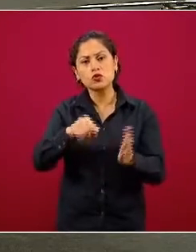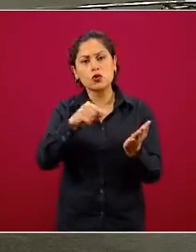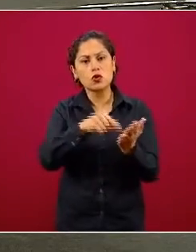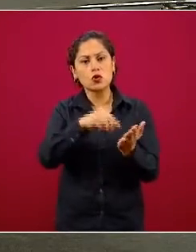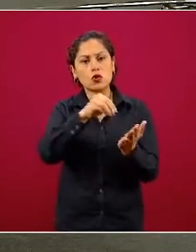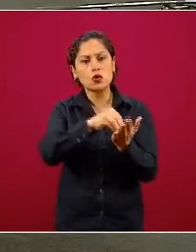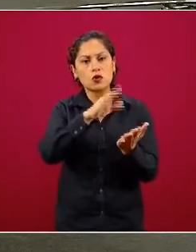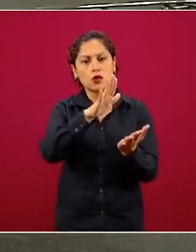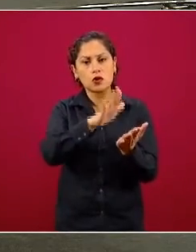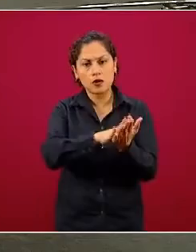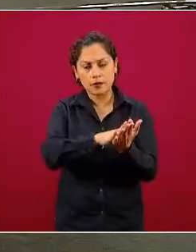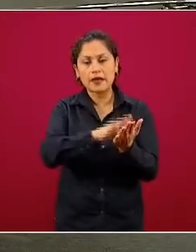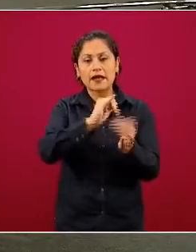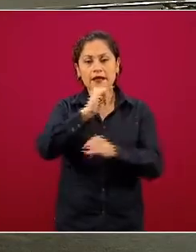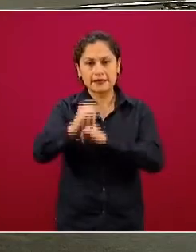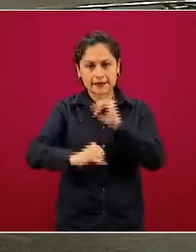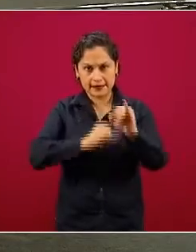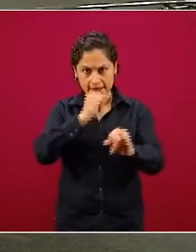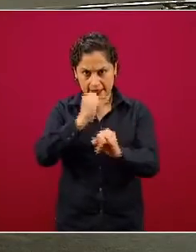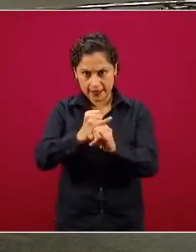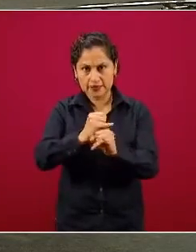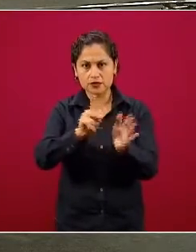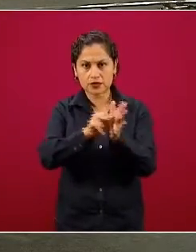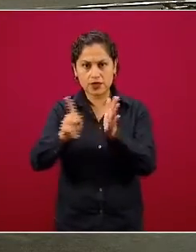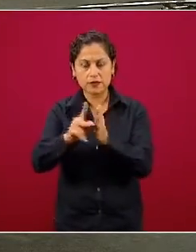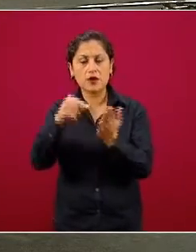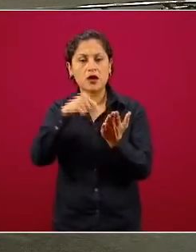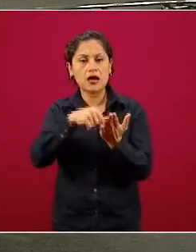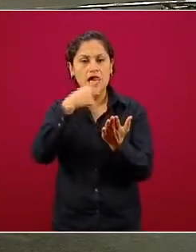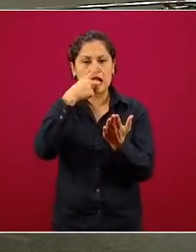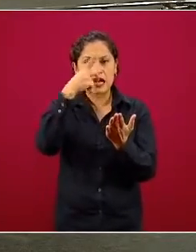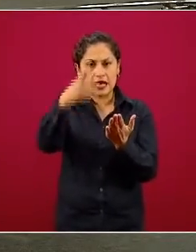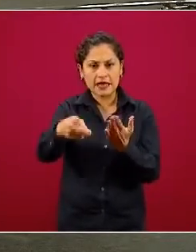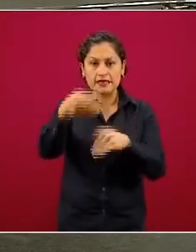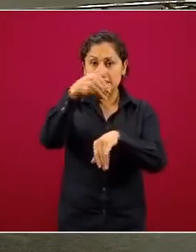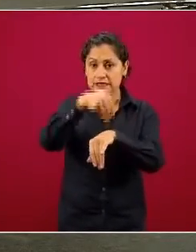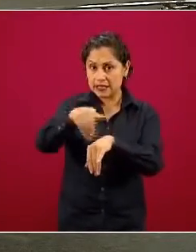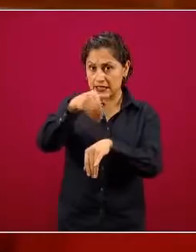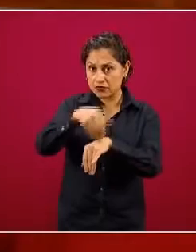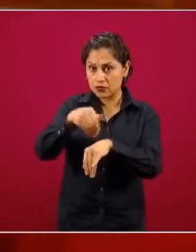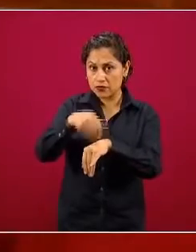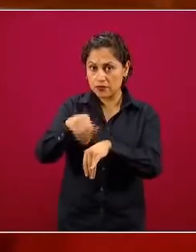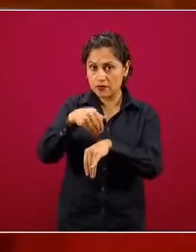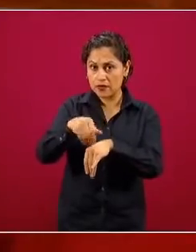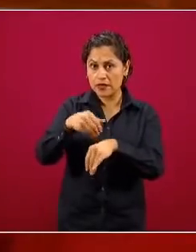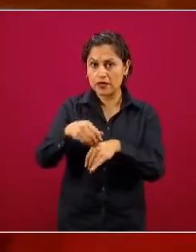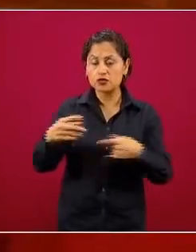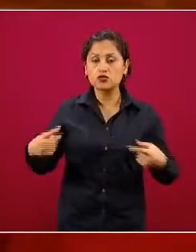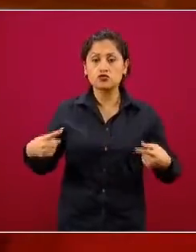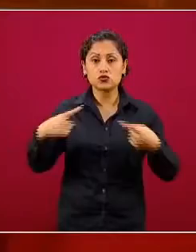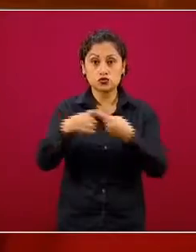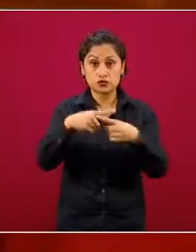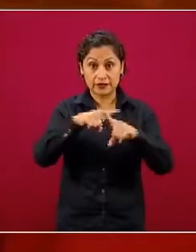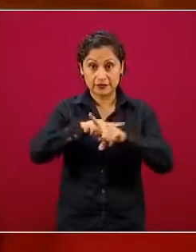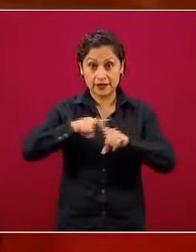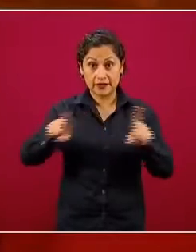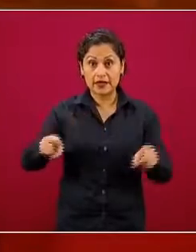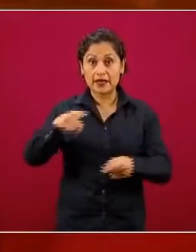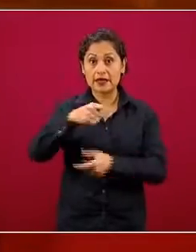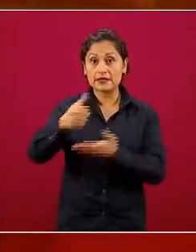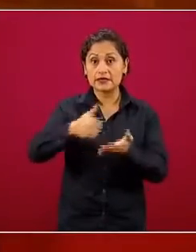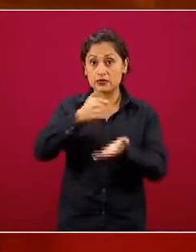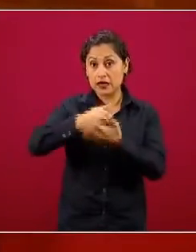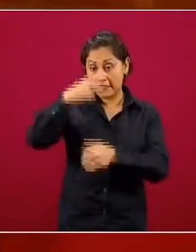3 artículos que salen a nivel internacional mencionan una discordancia entre los datos que presentan en el caso de la Ciudad de México y el nivel